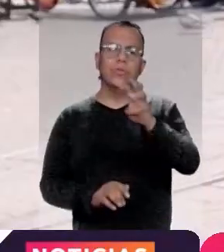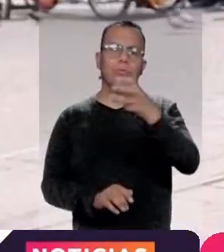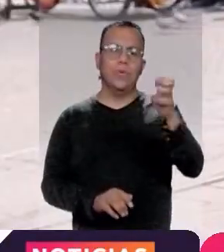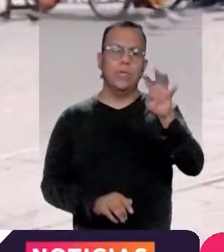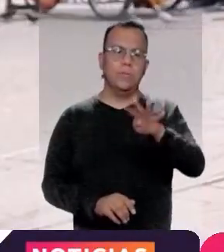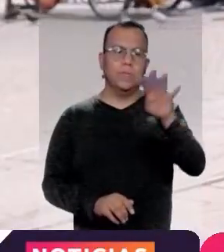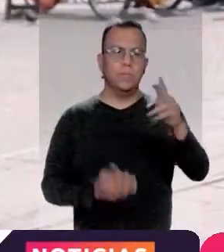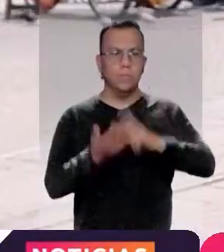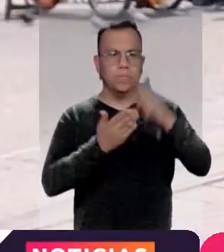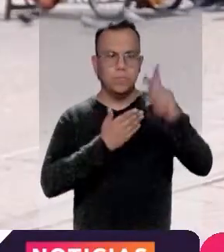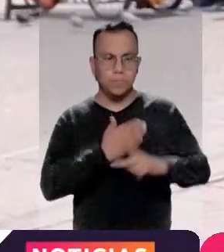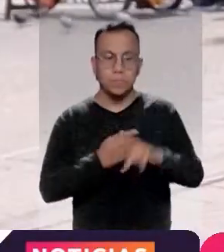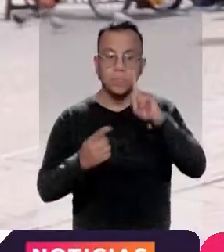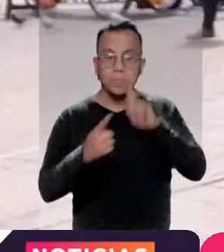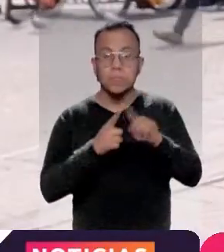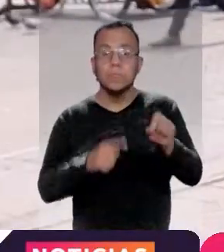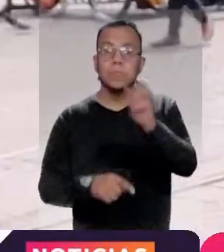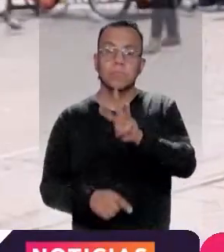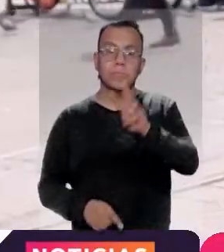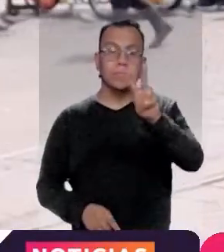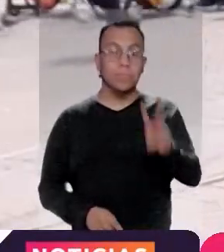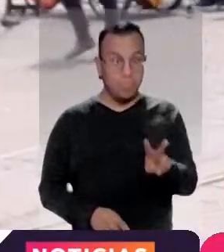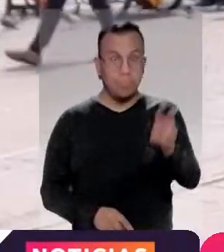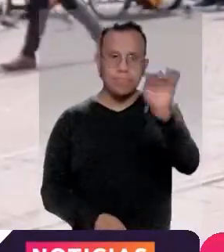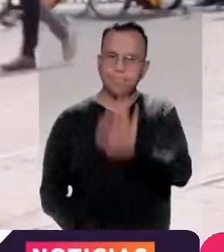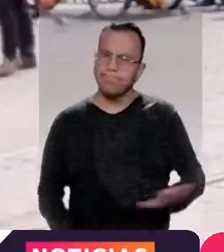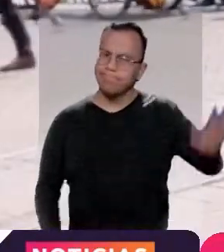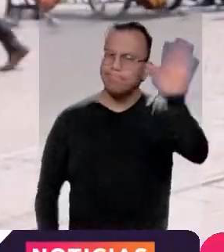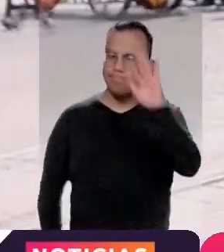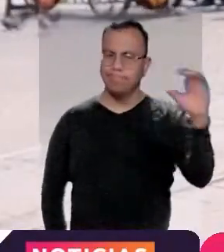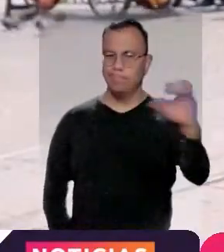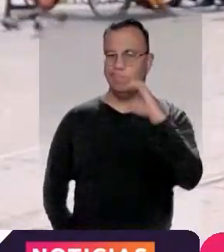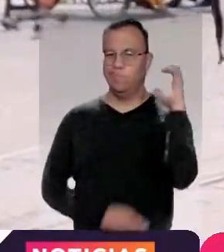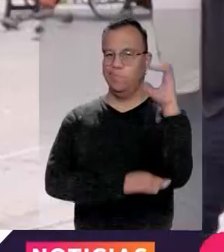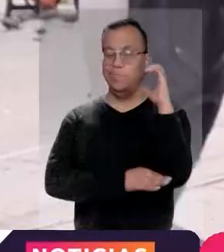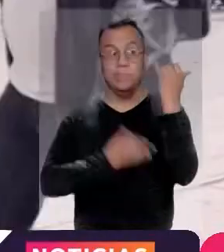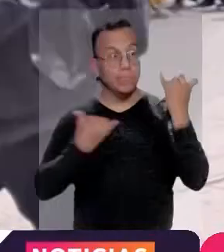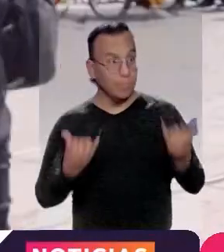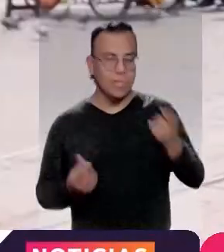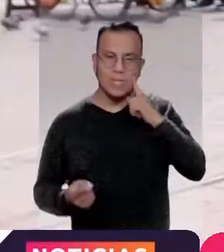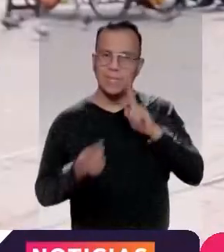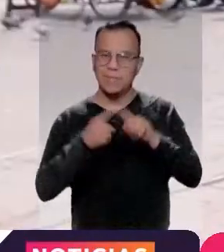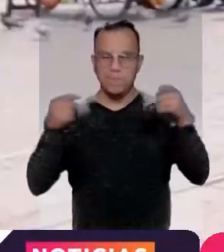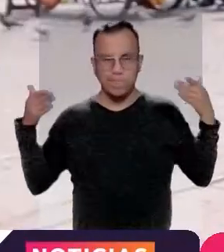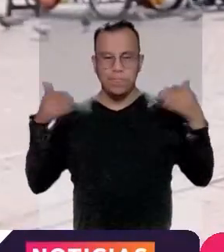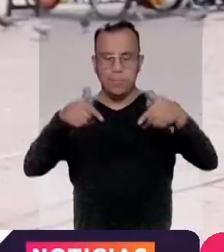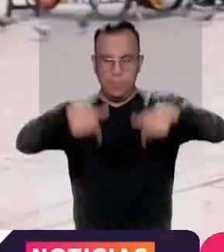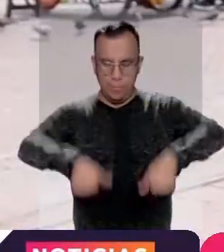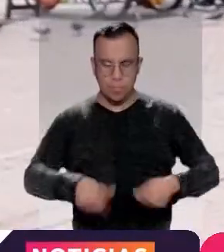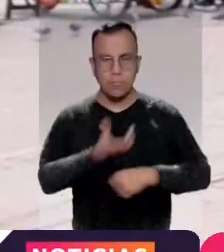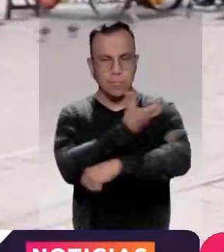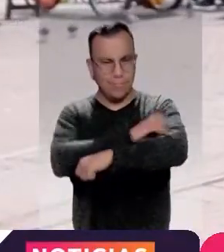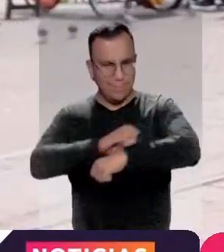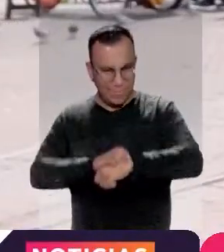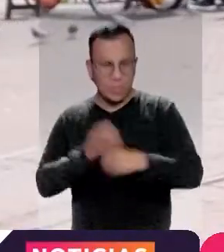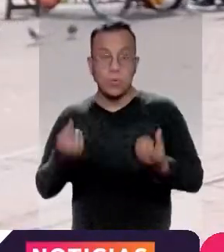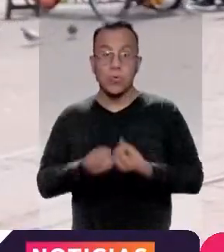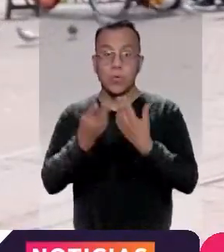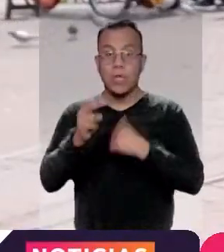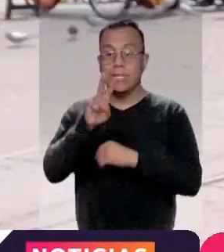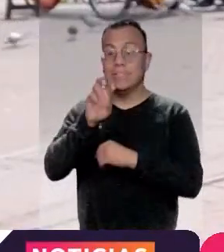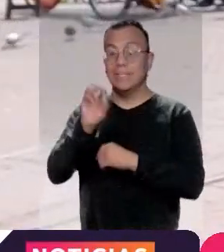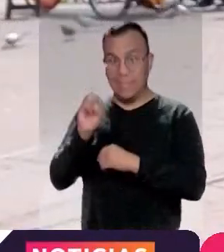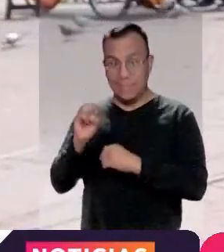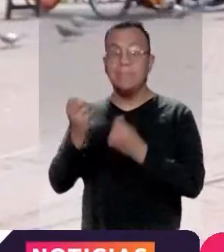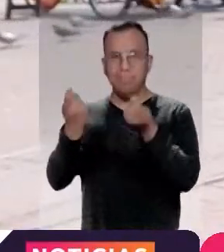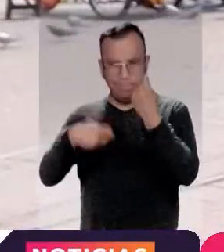844 proyectos postulados en los 32 departamentos del país. La apuesta en la capital se focalizó aquí en la Candelaria, con los más de 70